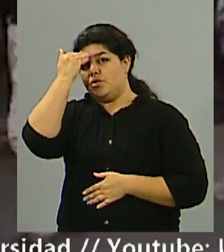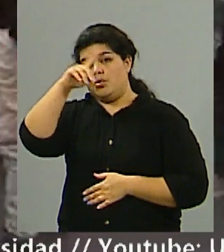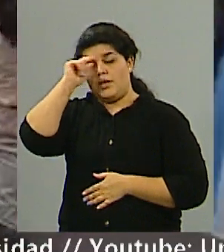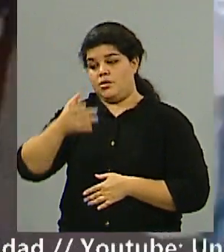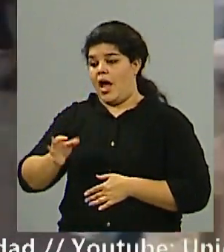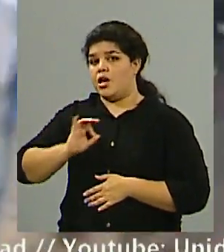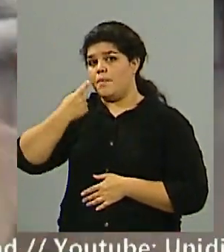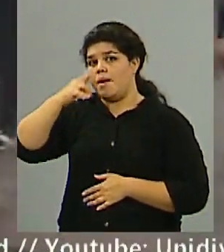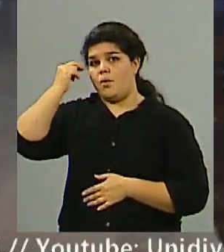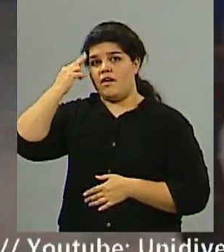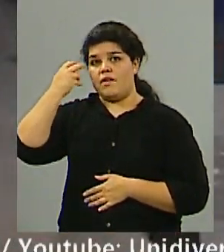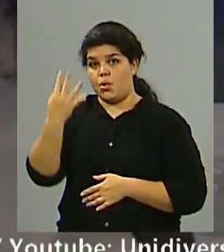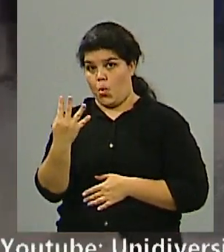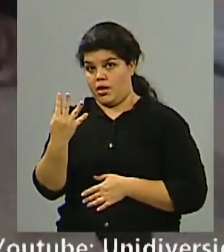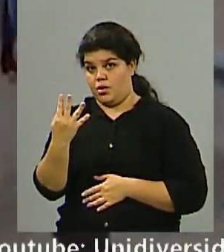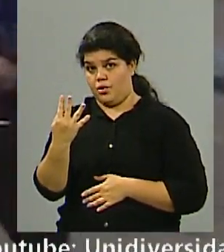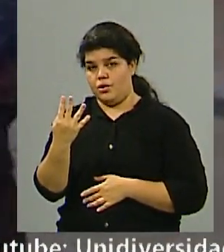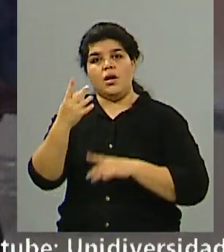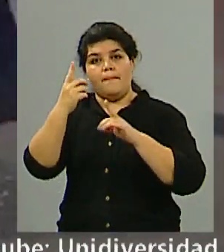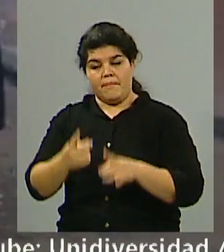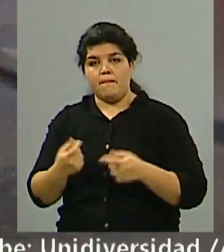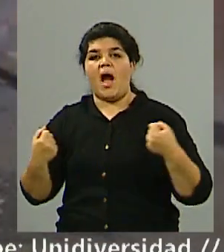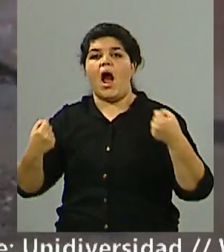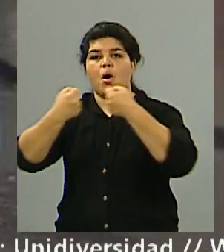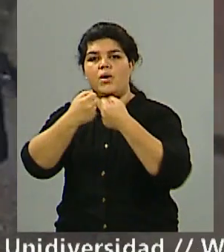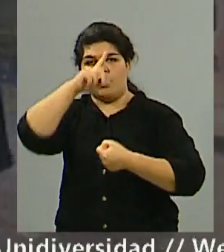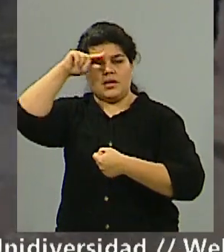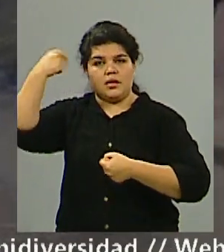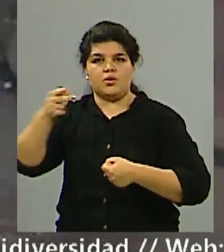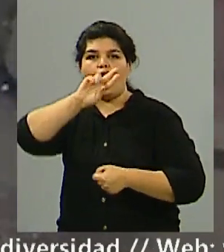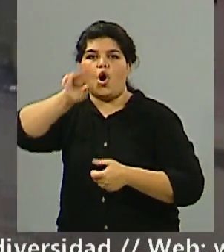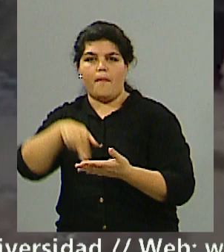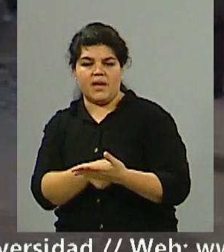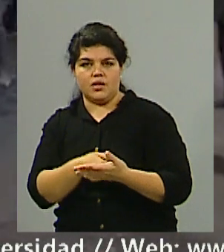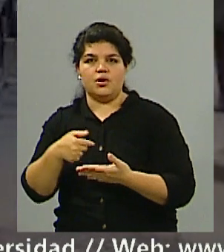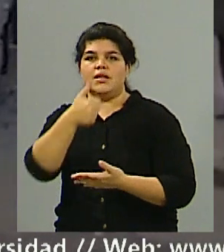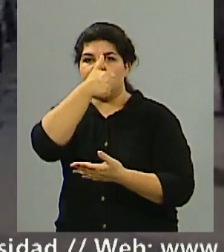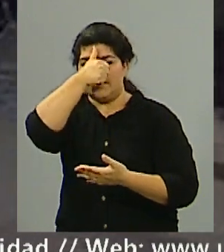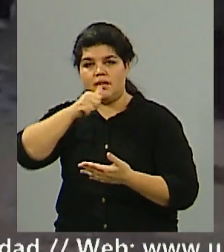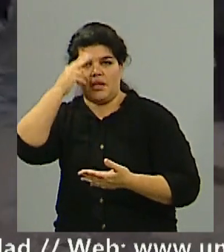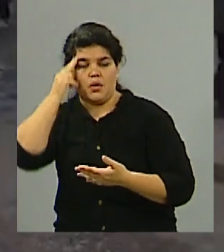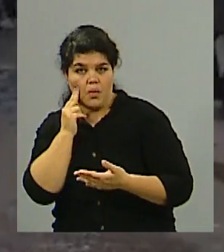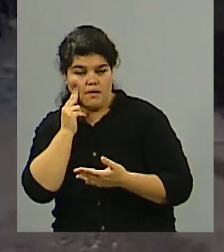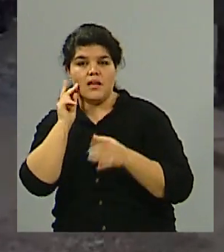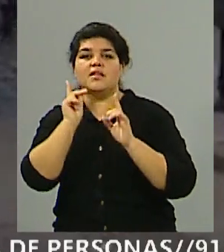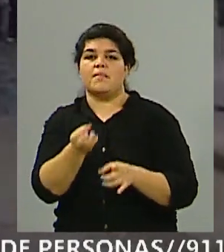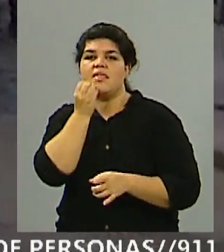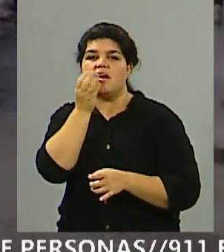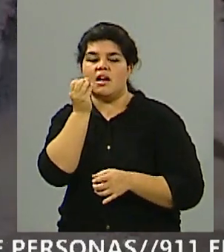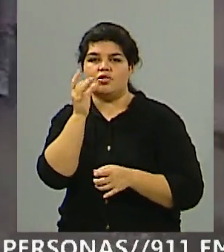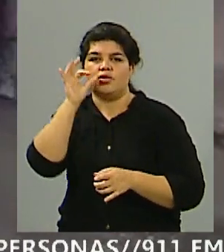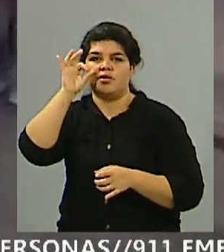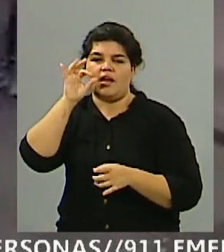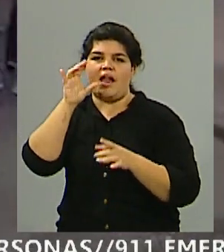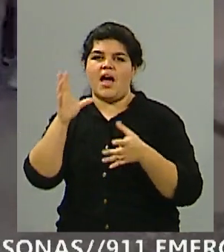año 94, pero así también los compromisos internacionales como el Convenio 69 de la OIT, la Declaración de Naciones Unidas y